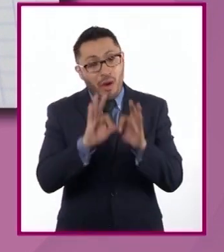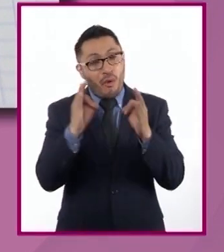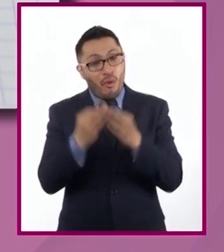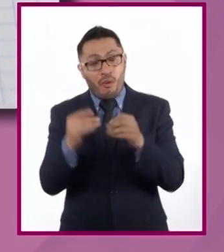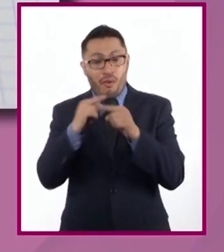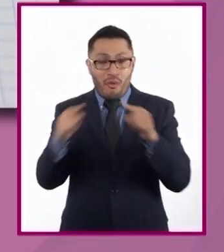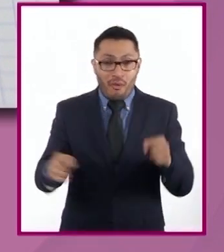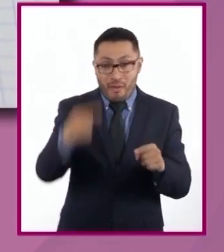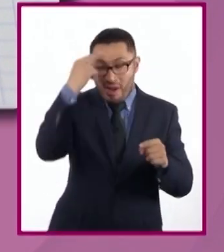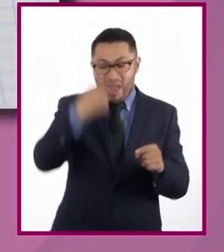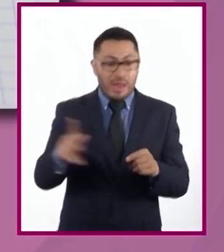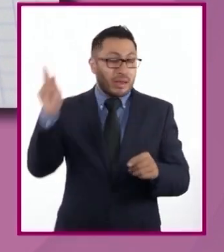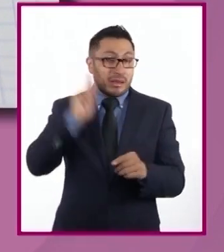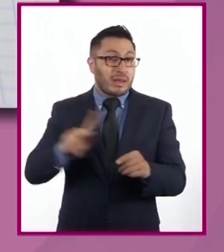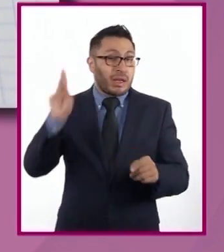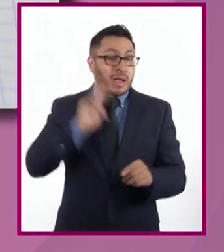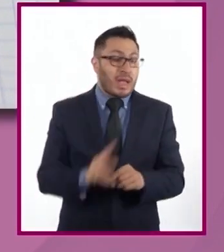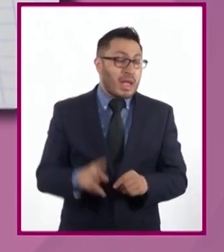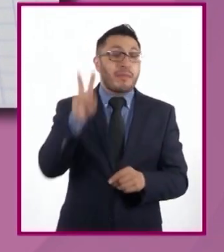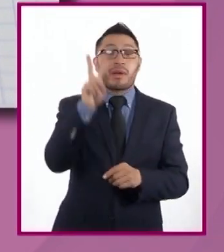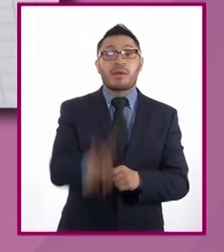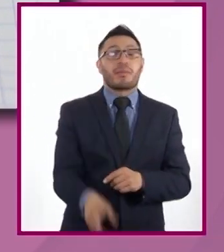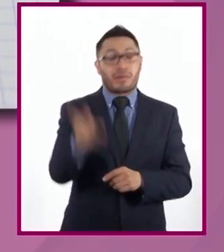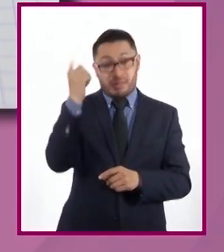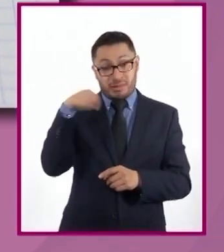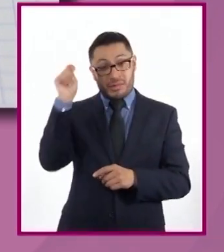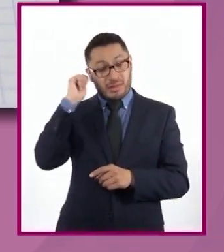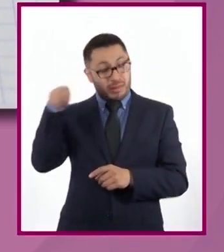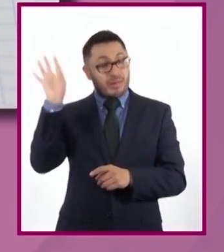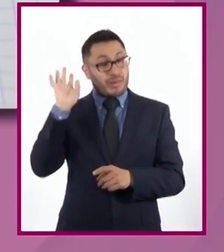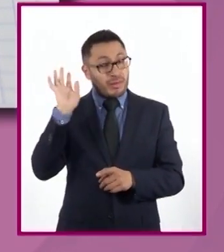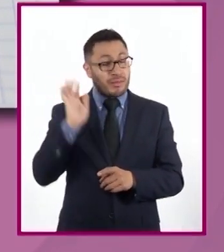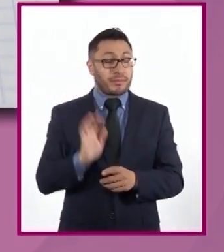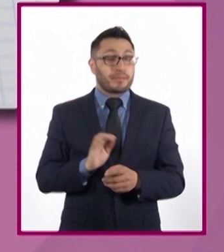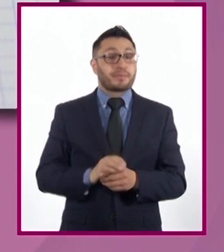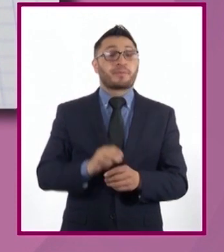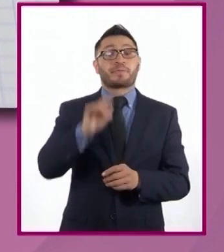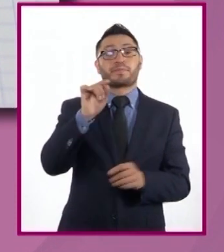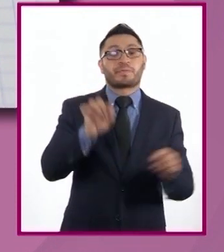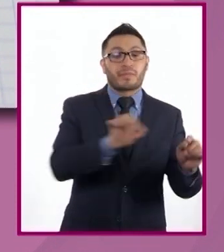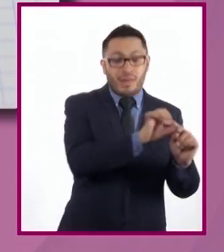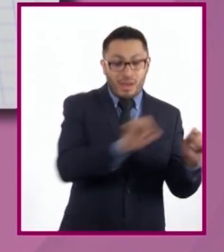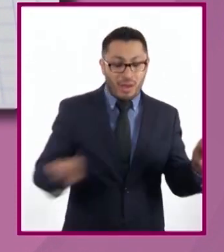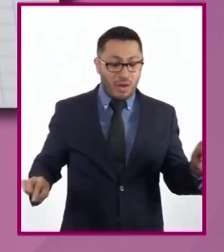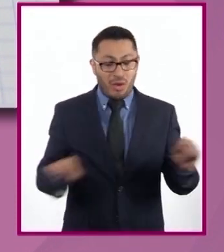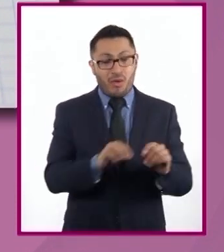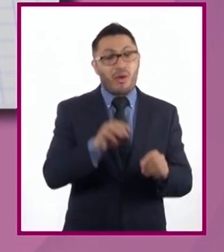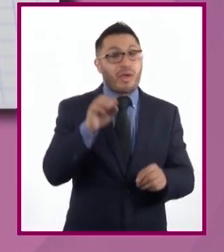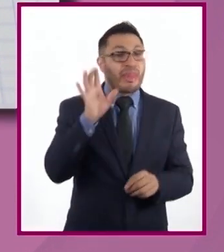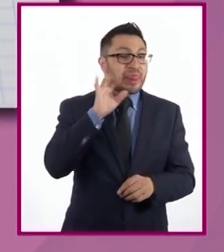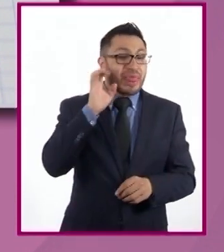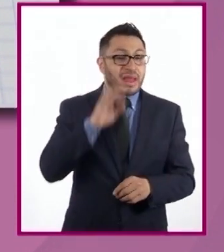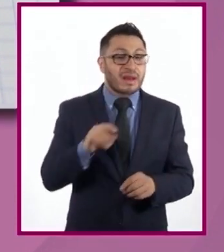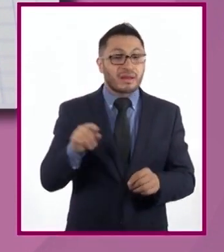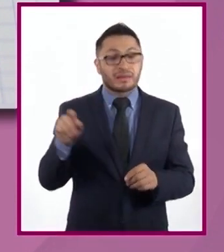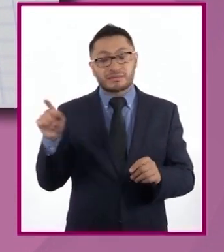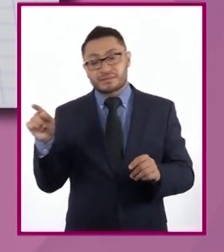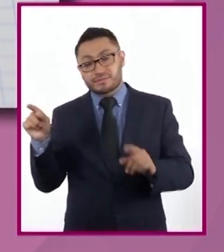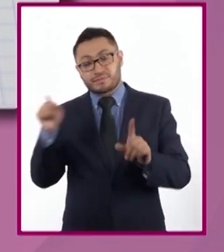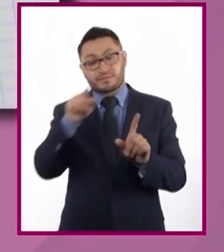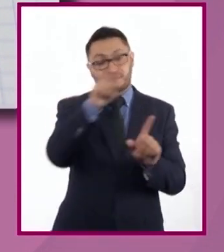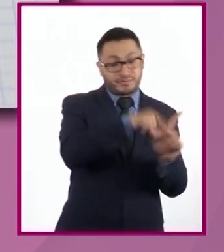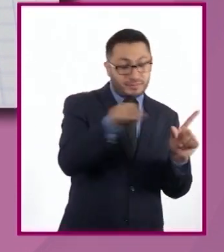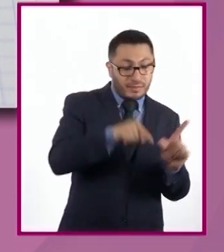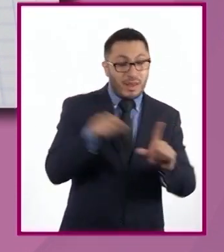que permitan probar las hipótesis que se plantean. Marquemos de color naranja y magenta los ángulos que se forman entre los lados